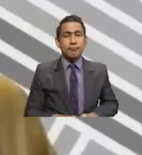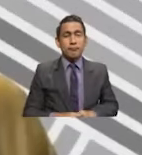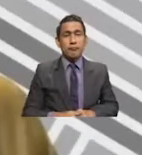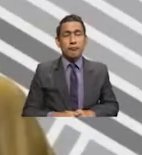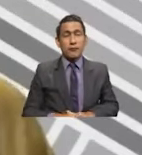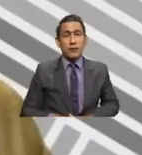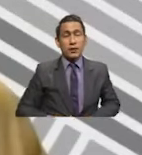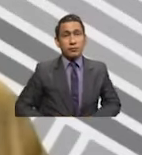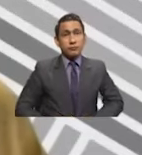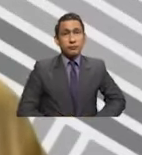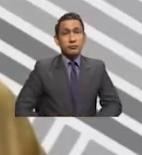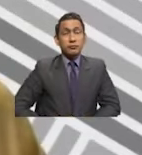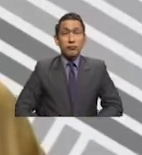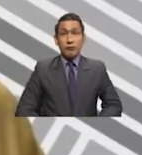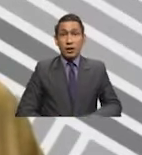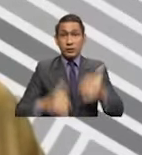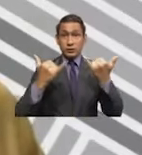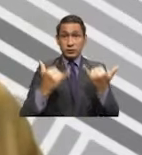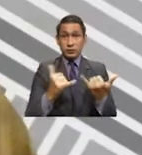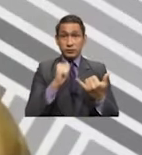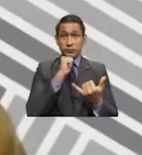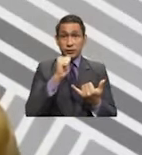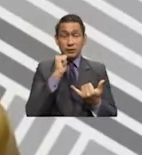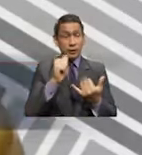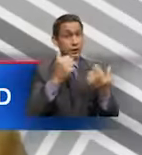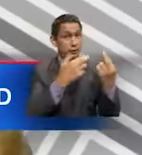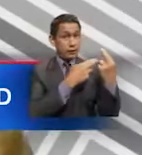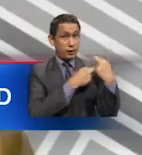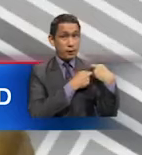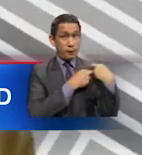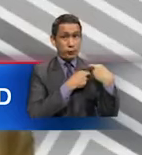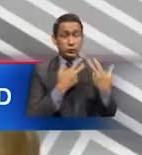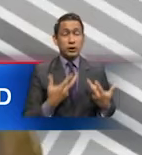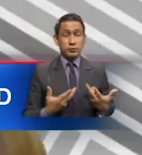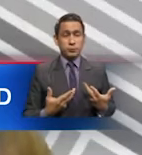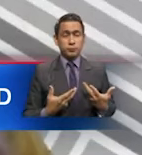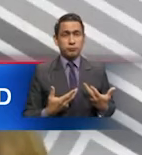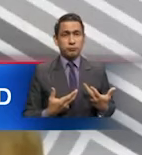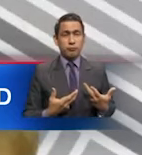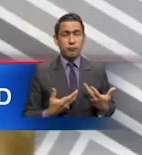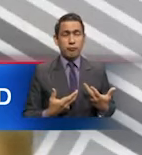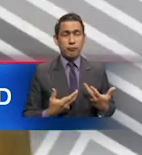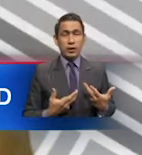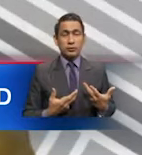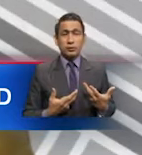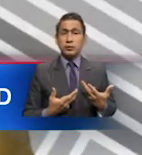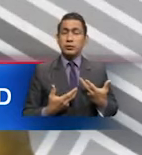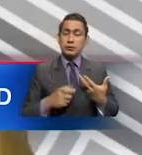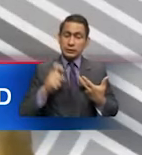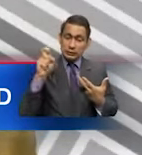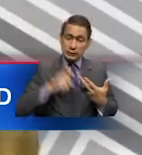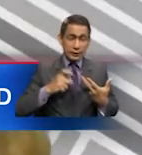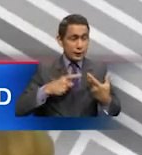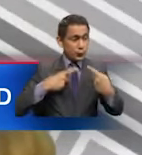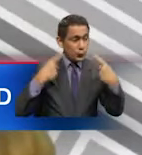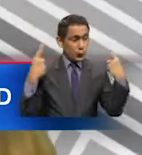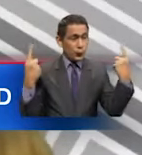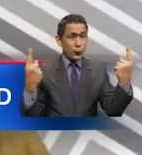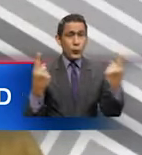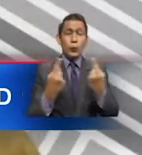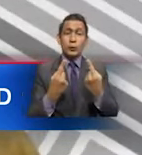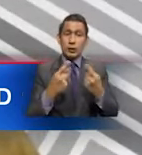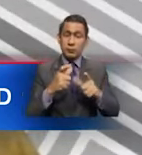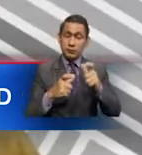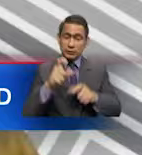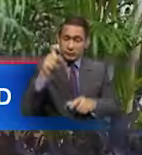generando conciencias, y en esto tenemos que enfocarnos, para que disfruten de vivir con los valores como un GPS